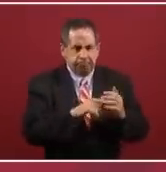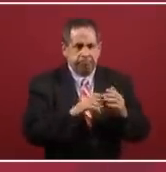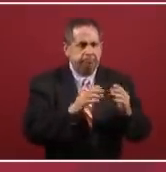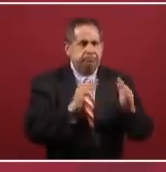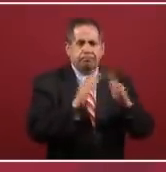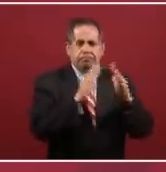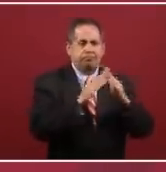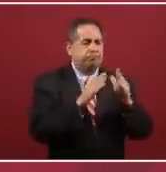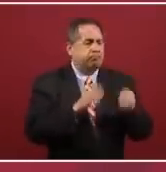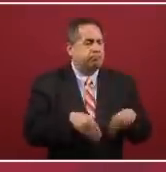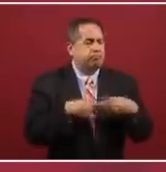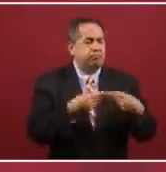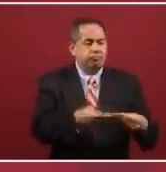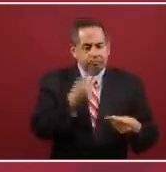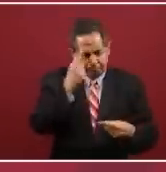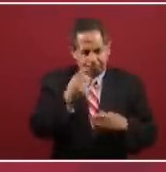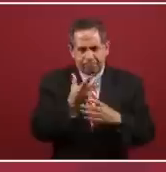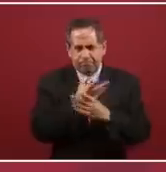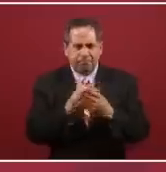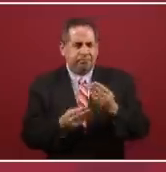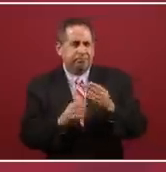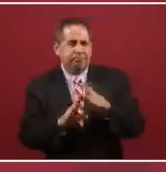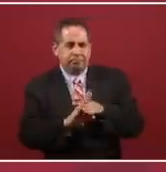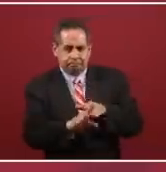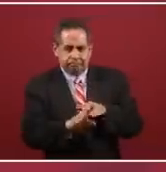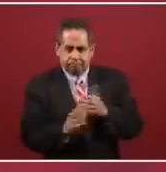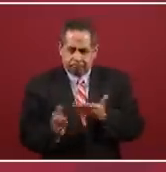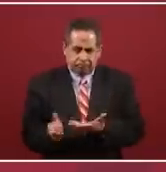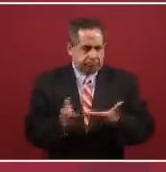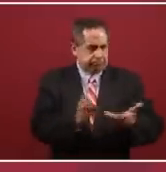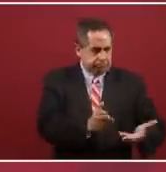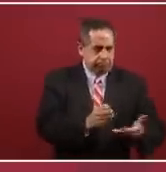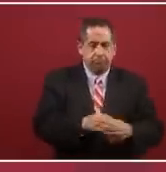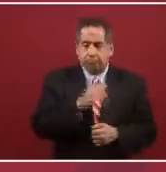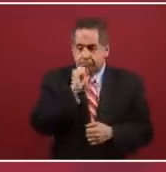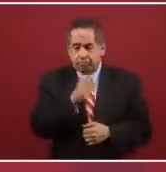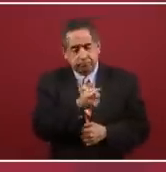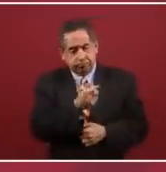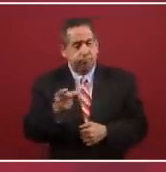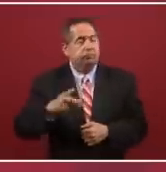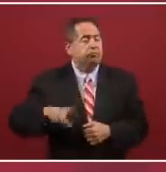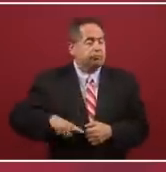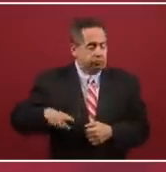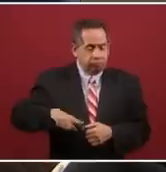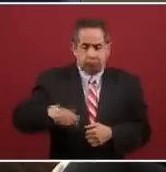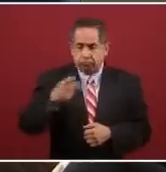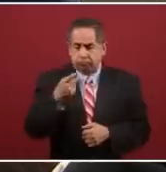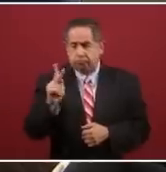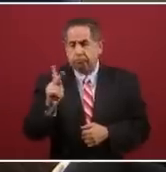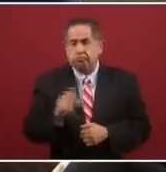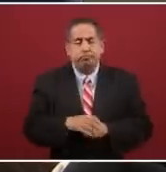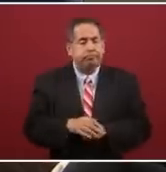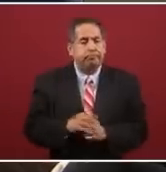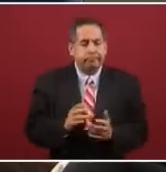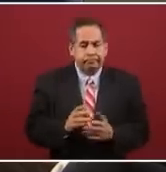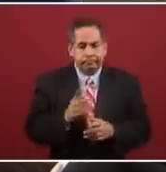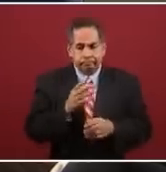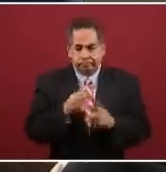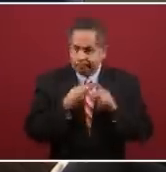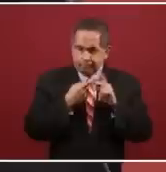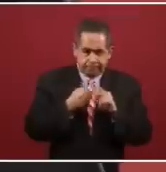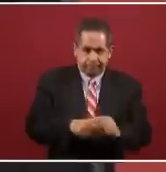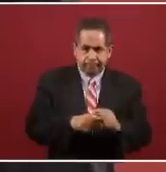y hay albergues también del gobierno, pero se están por